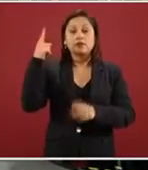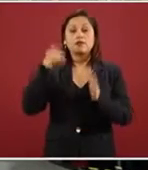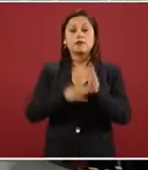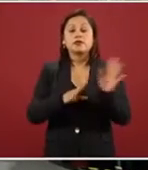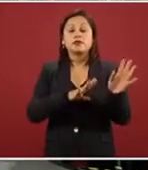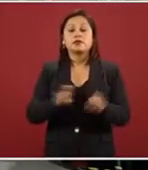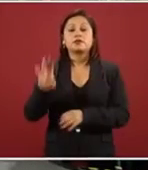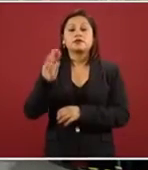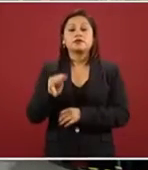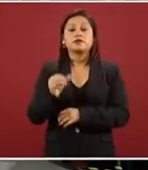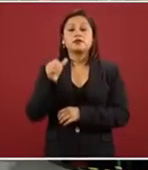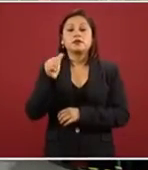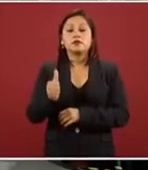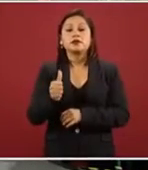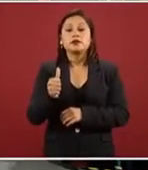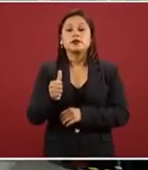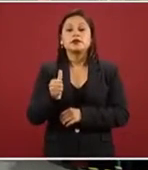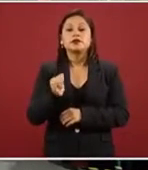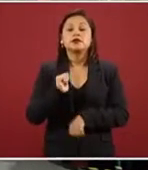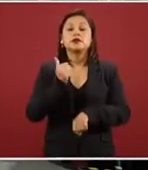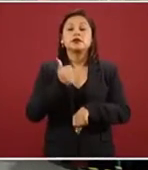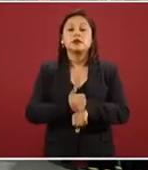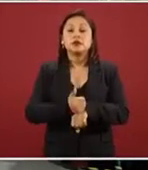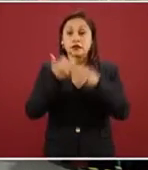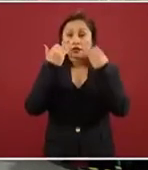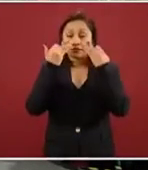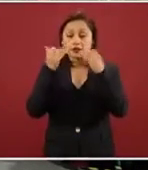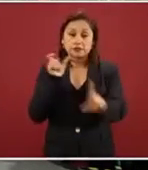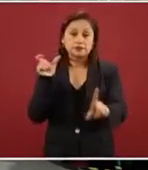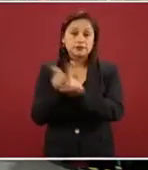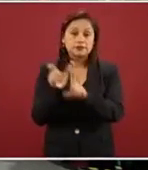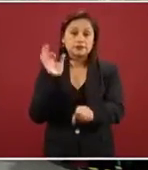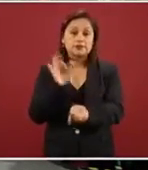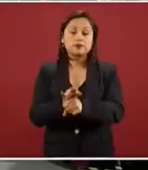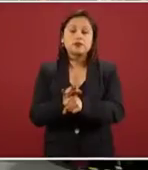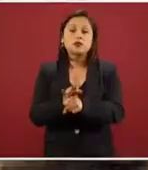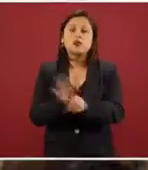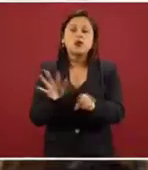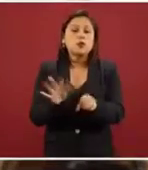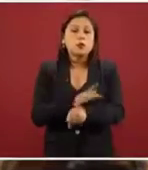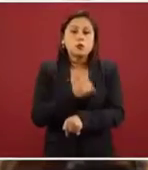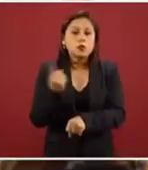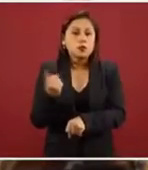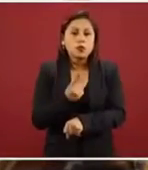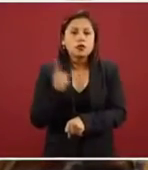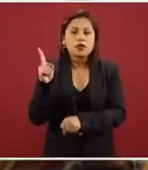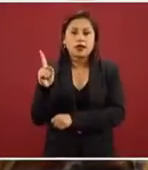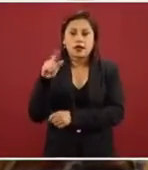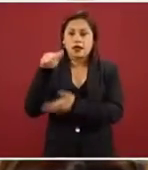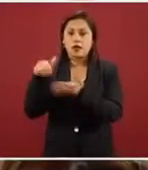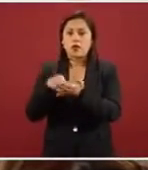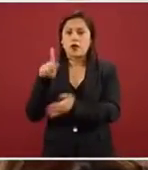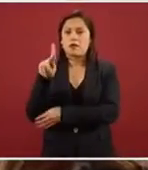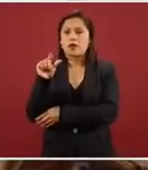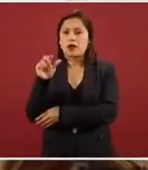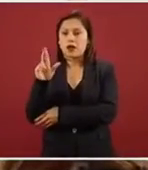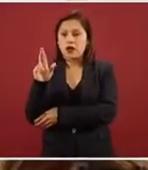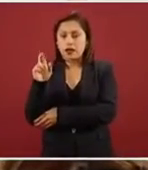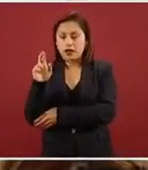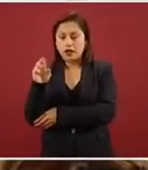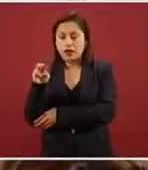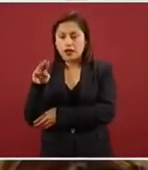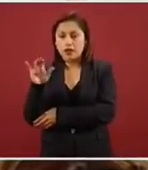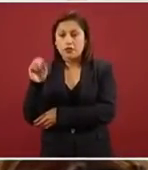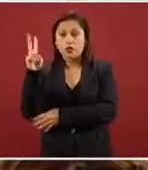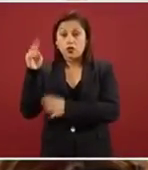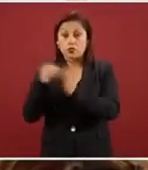la figura jurídica del testigo protegido. Esto a raíz de la Convención de Palermo. En el año